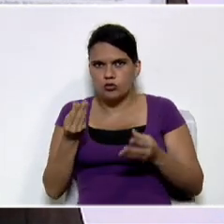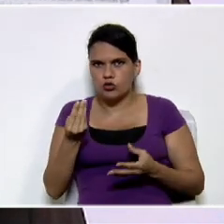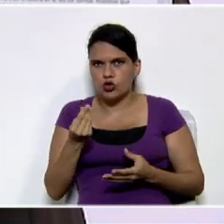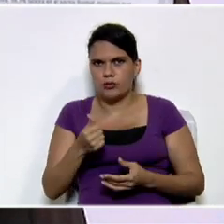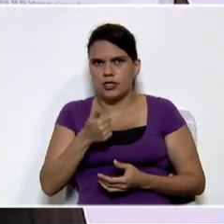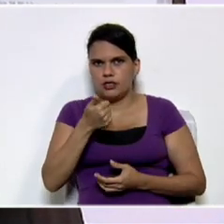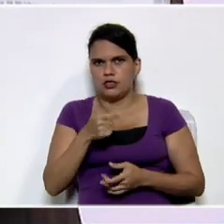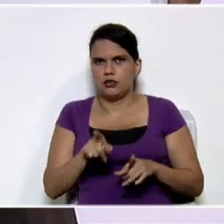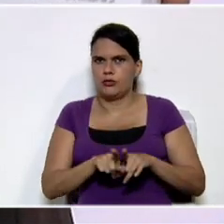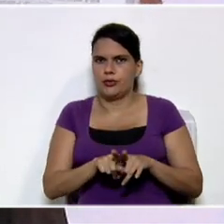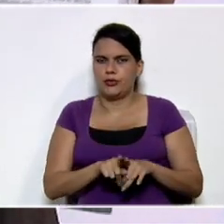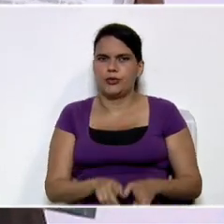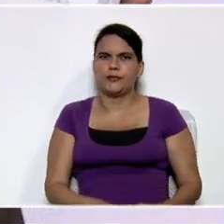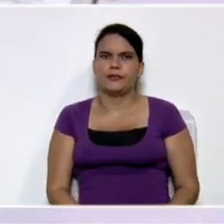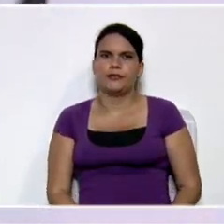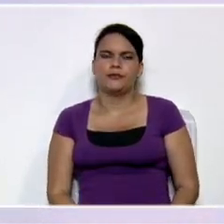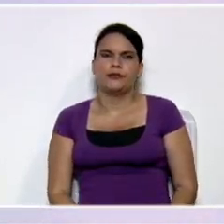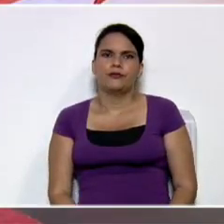mismo.